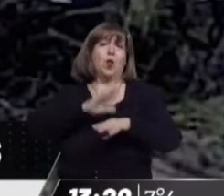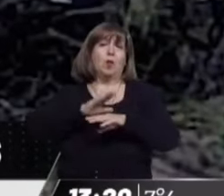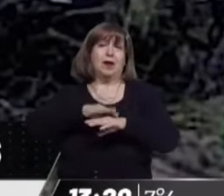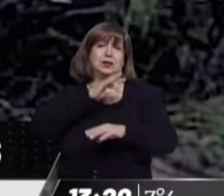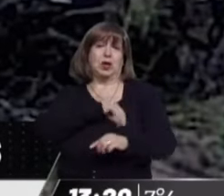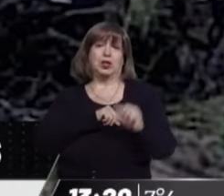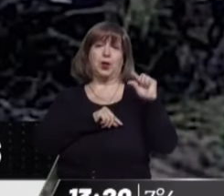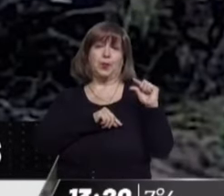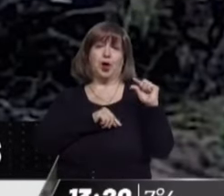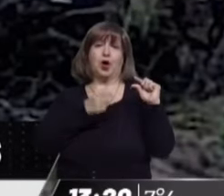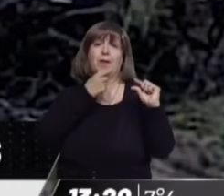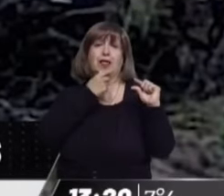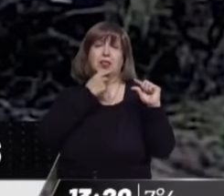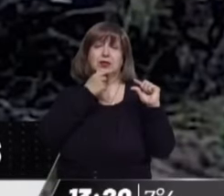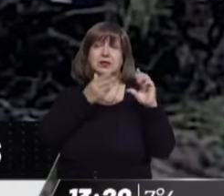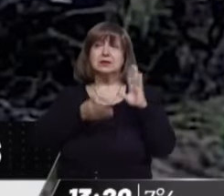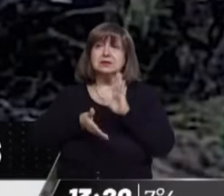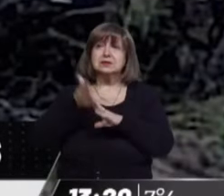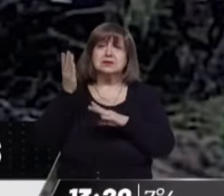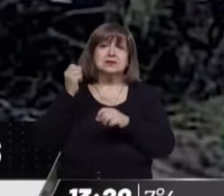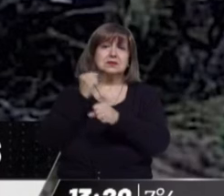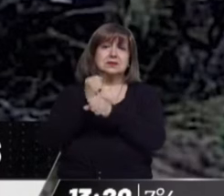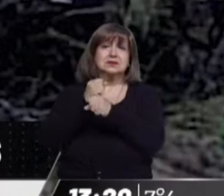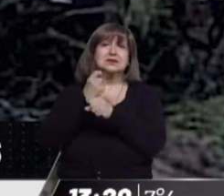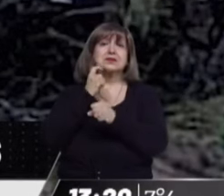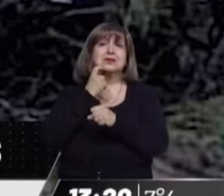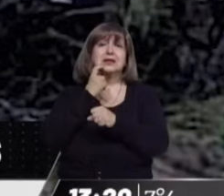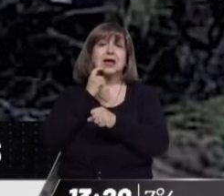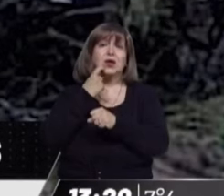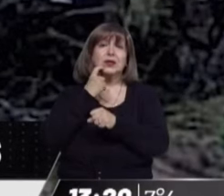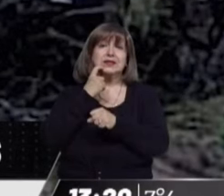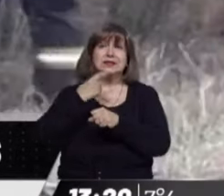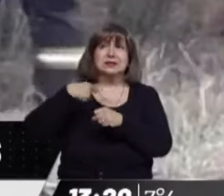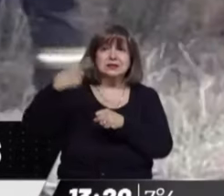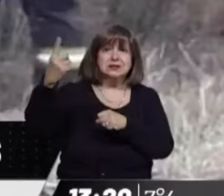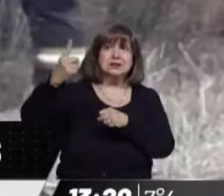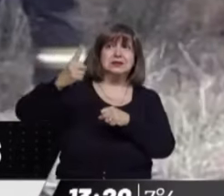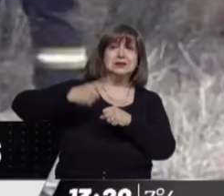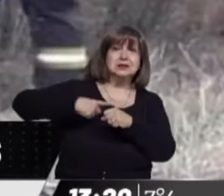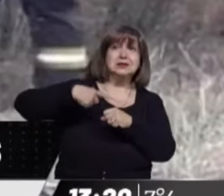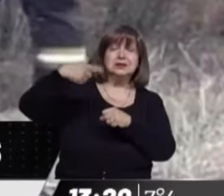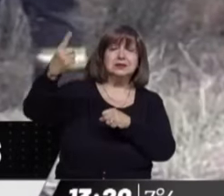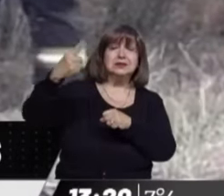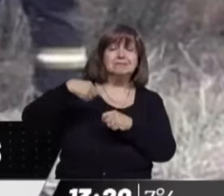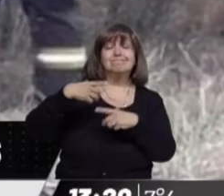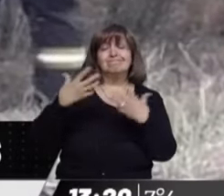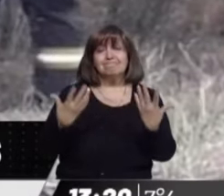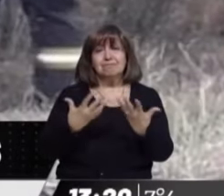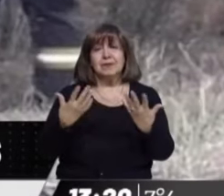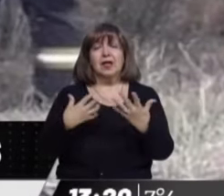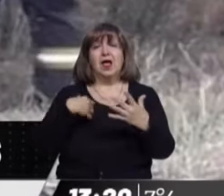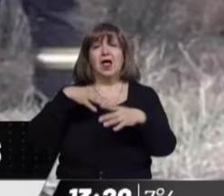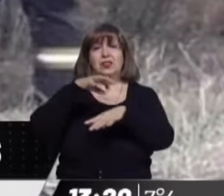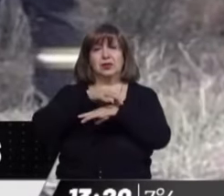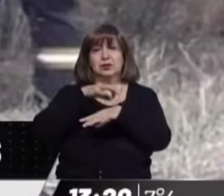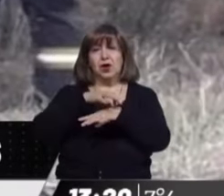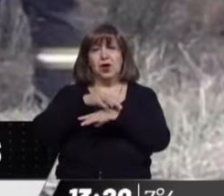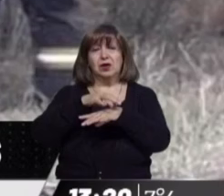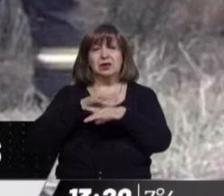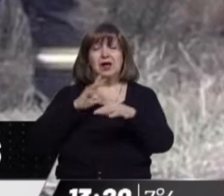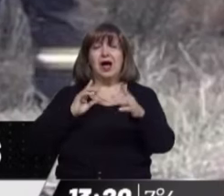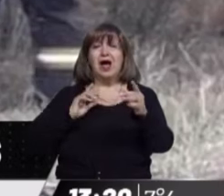pagan en la provincia como les decía hasta el momento se investigan las causas del siniestro el hombre había quedado